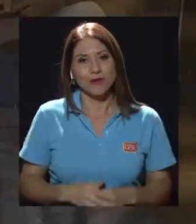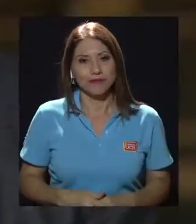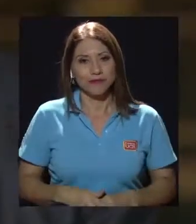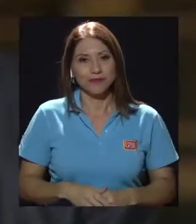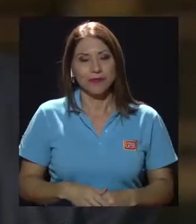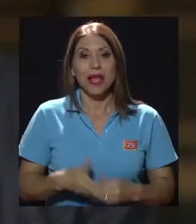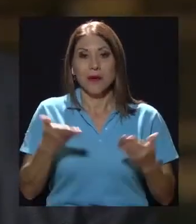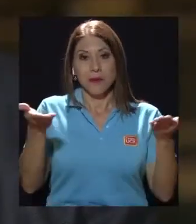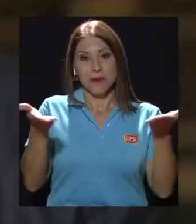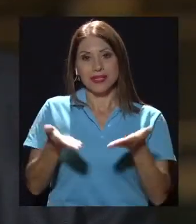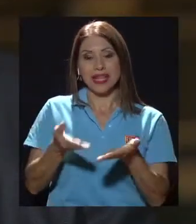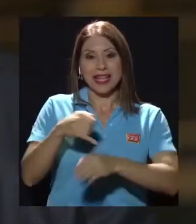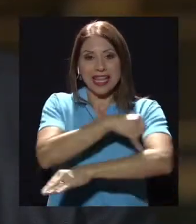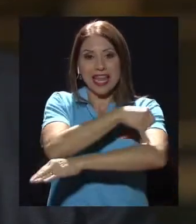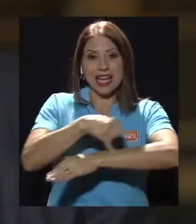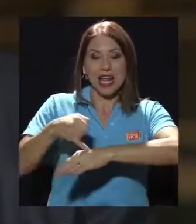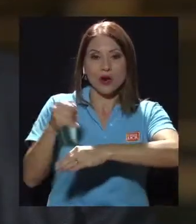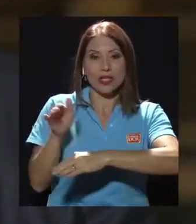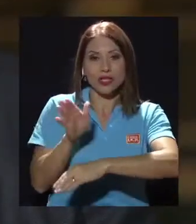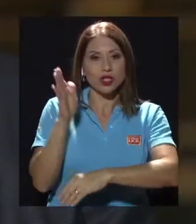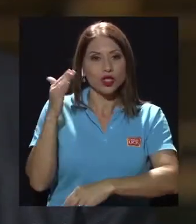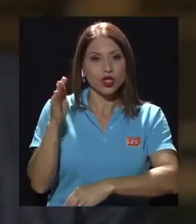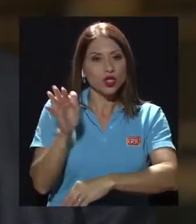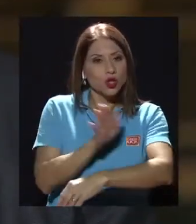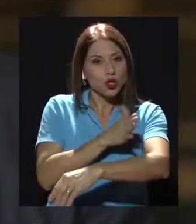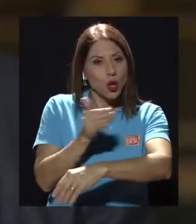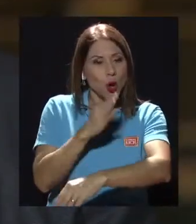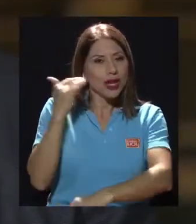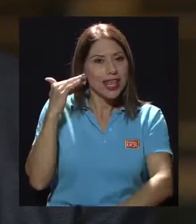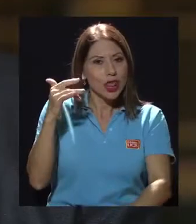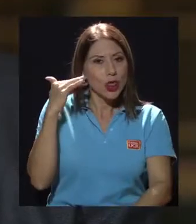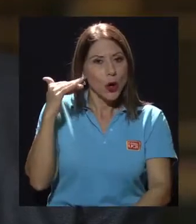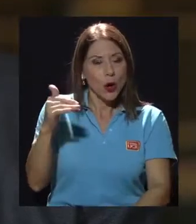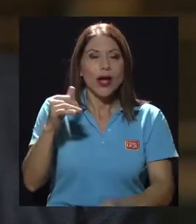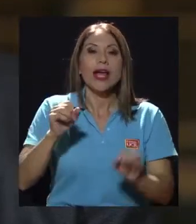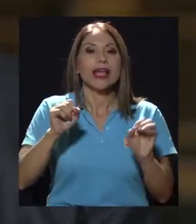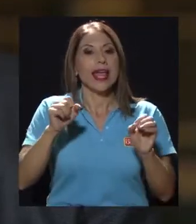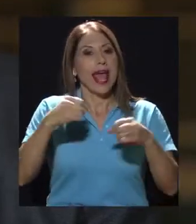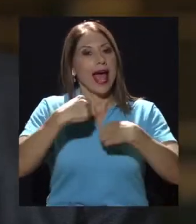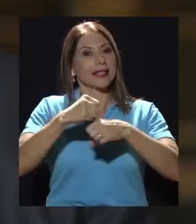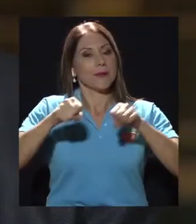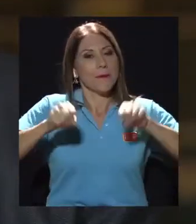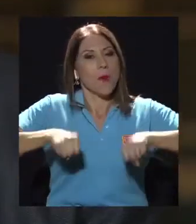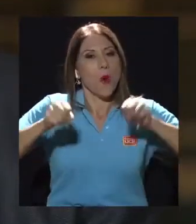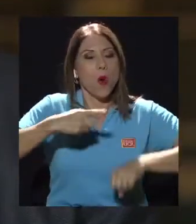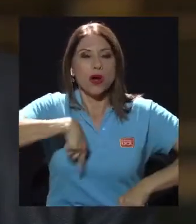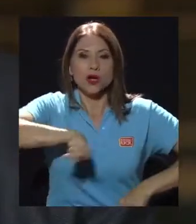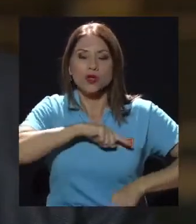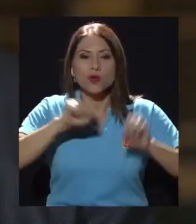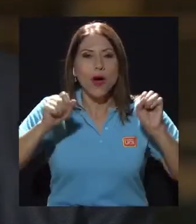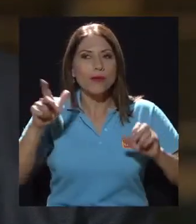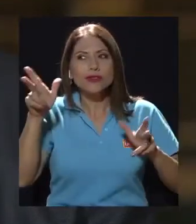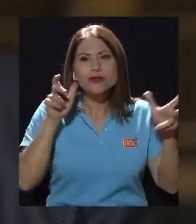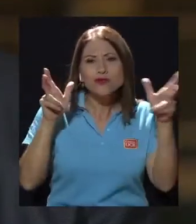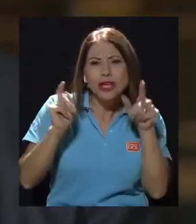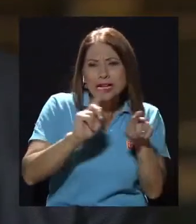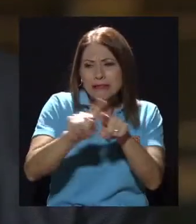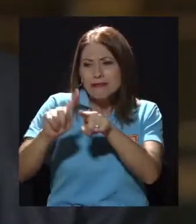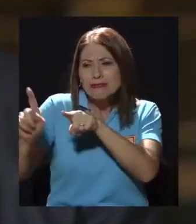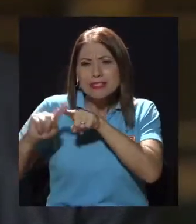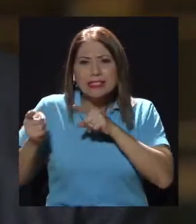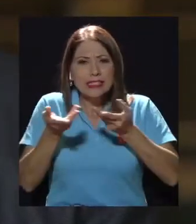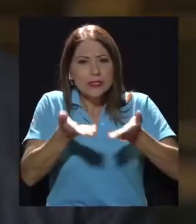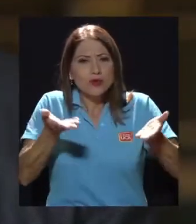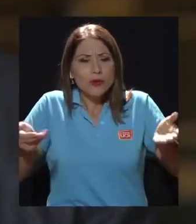presentar al ingeniero en sonido, quien hace posible que podamos escuchar todo este conjunto de instrumentos